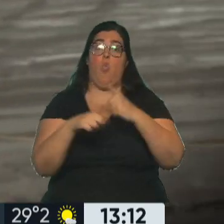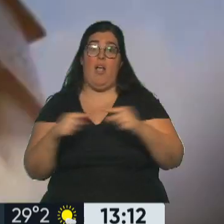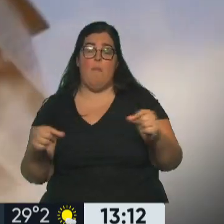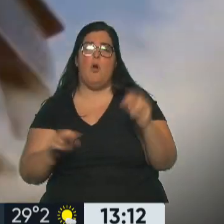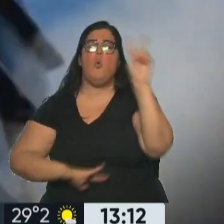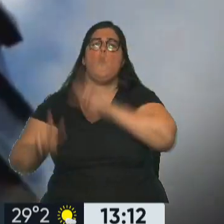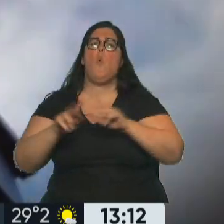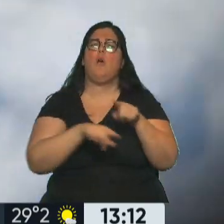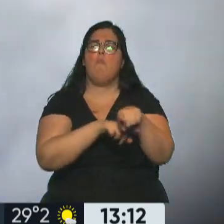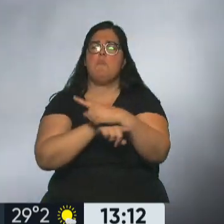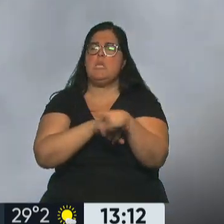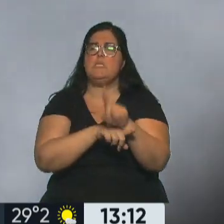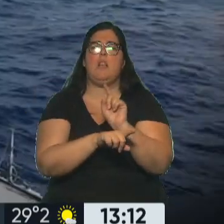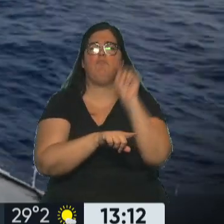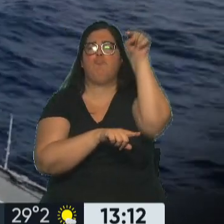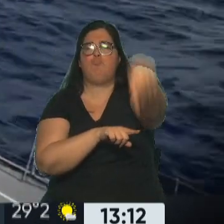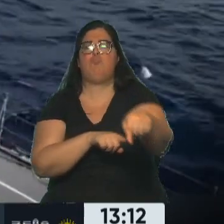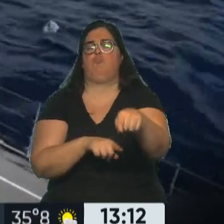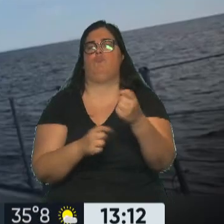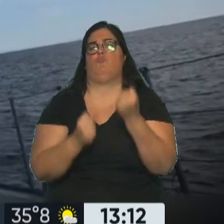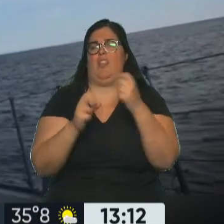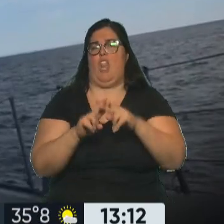fuerza misilística de largo alcance.